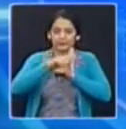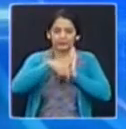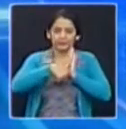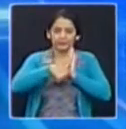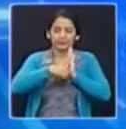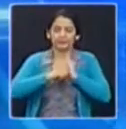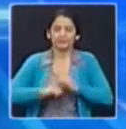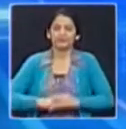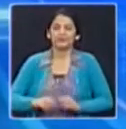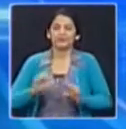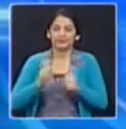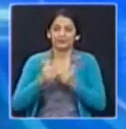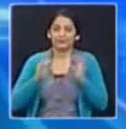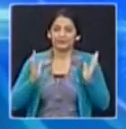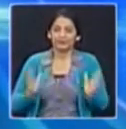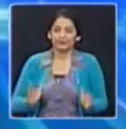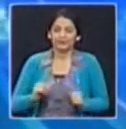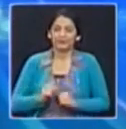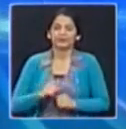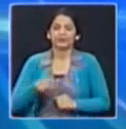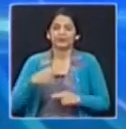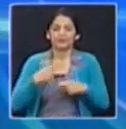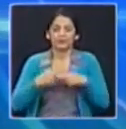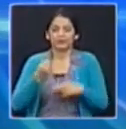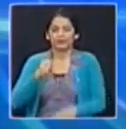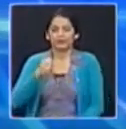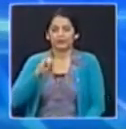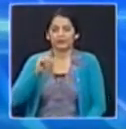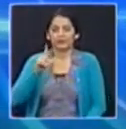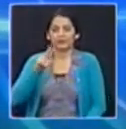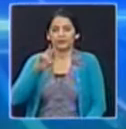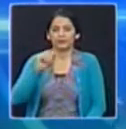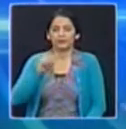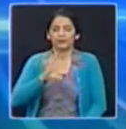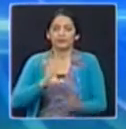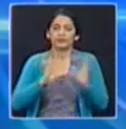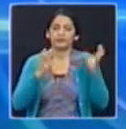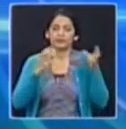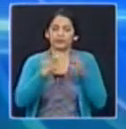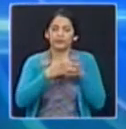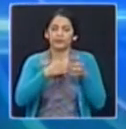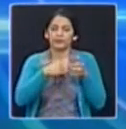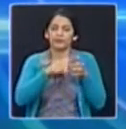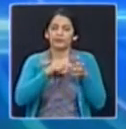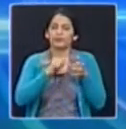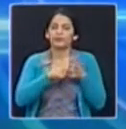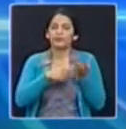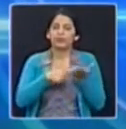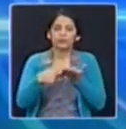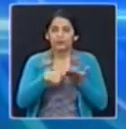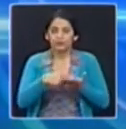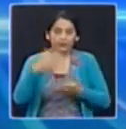asambleísta del Partido Socialista, Silvia Salgado, también miembro de la Comisión de Fiscalización, encargados ahora de cumplir con el